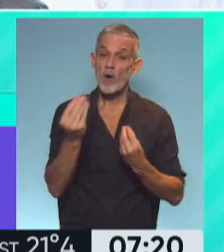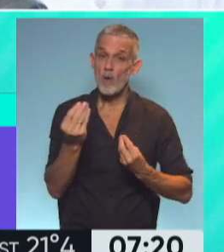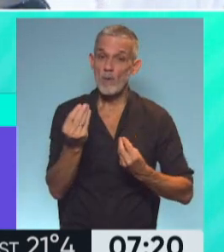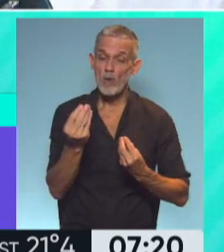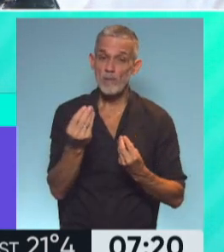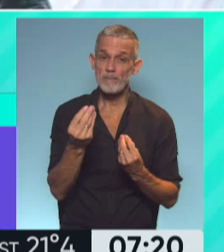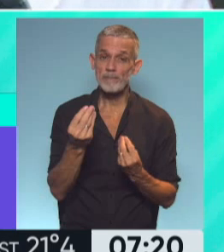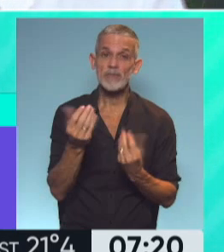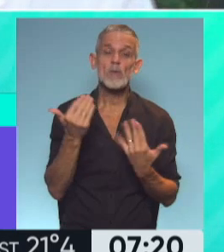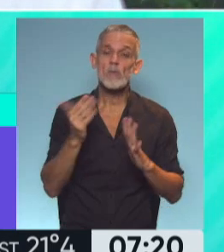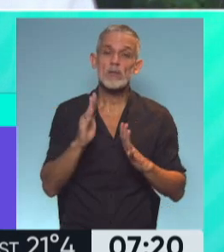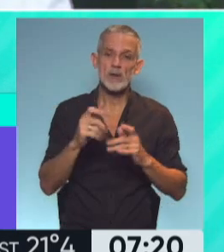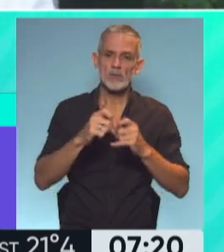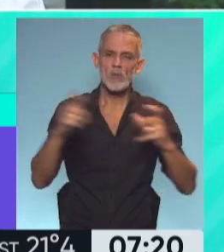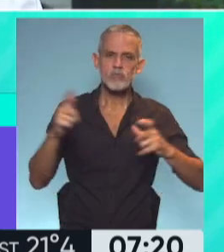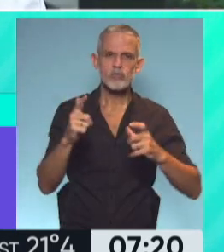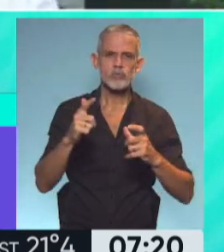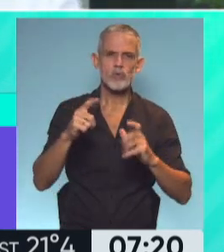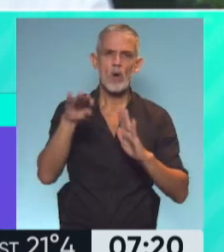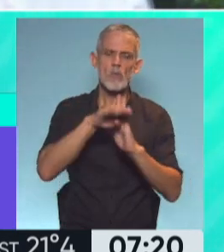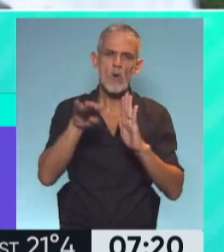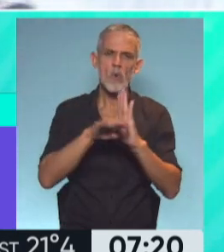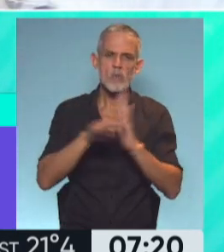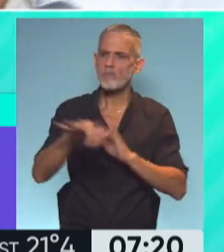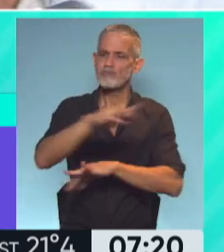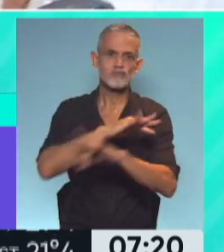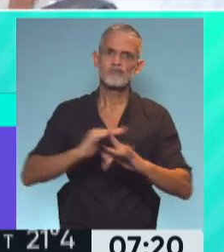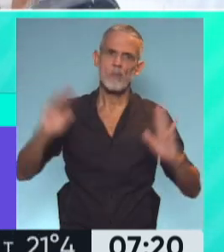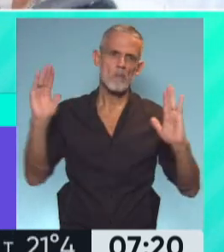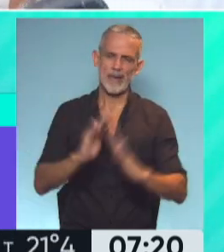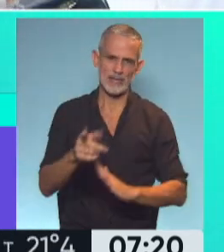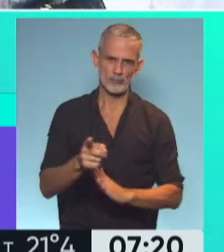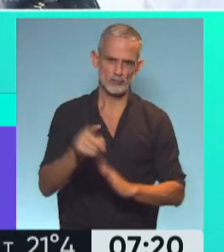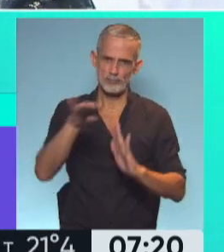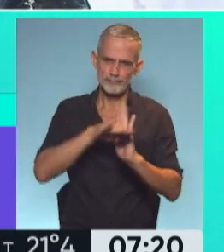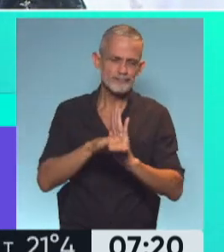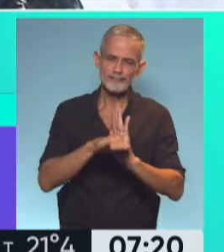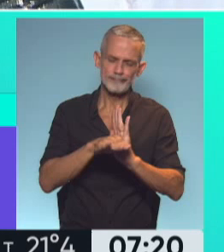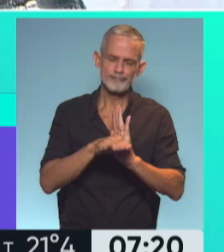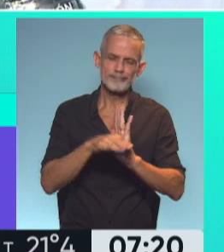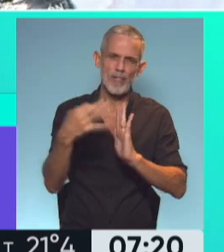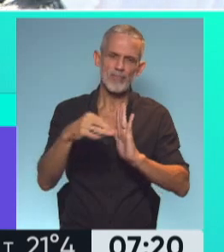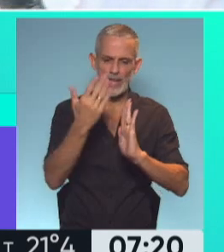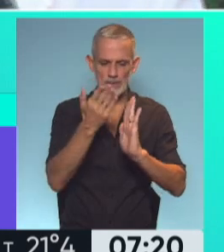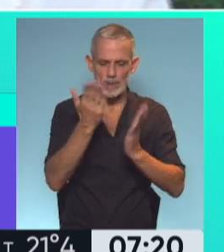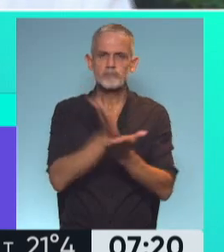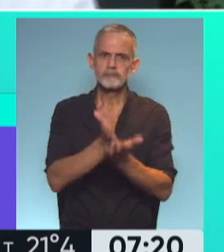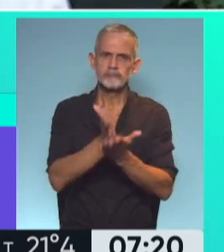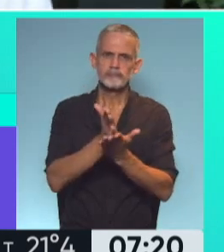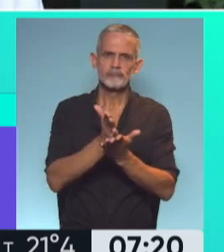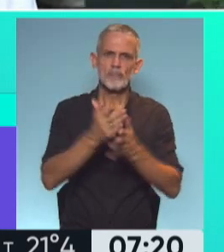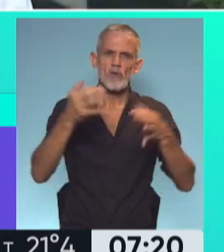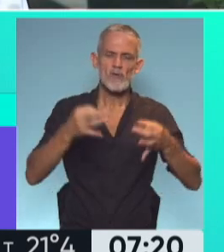es incrementar las restricciones a la circulación, tomar medidas que excedan lo formal